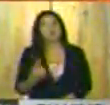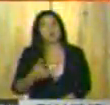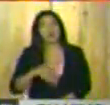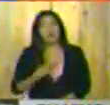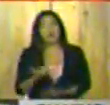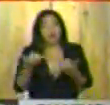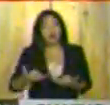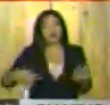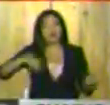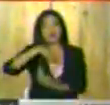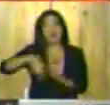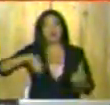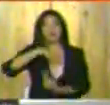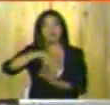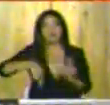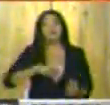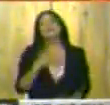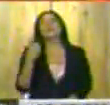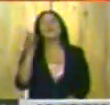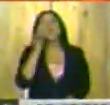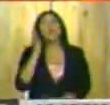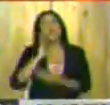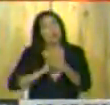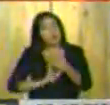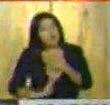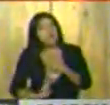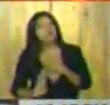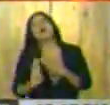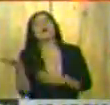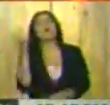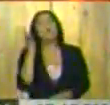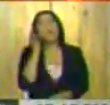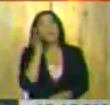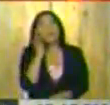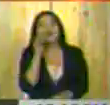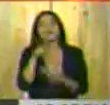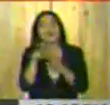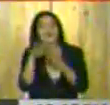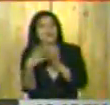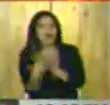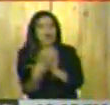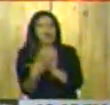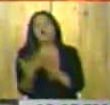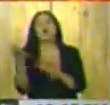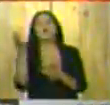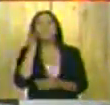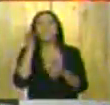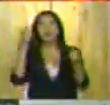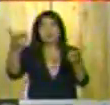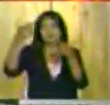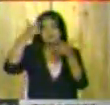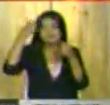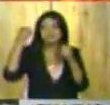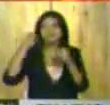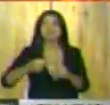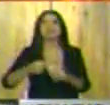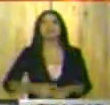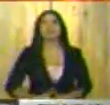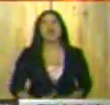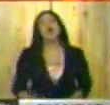es posible en revolución. Que una mujer humilde, que una mujer del barrio, que una mujer chavista, que